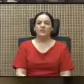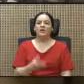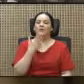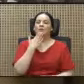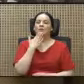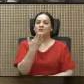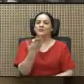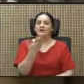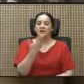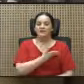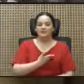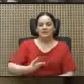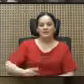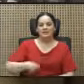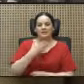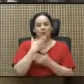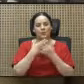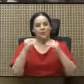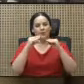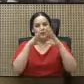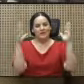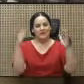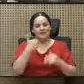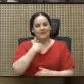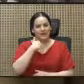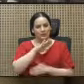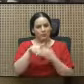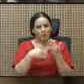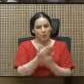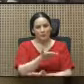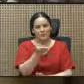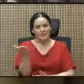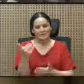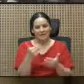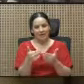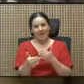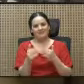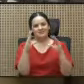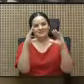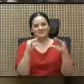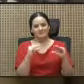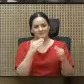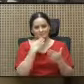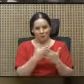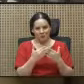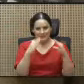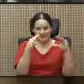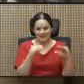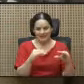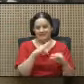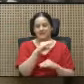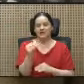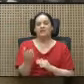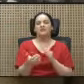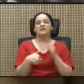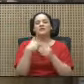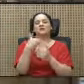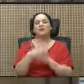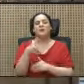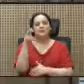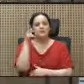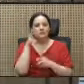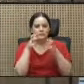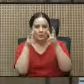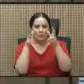Muchas gracias, presidente. Muy buenos días. Tengan todos ustedes. Casi buenas tardes. Después de escuchar y analizar el mensaje del